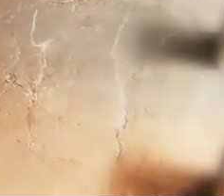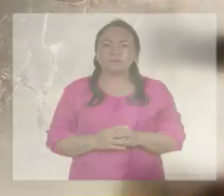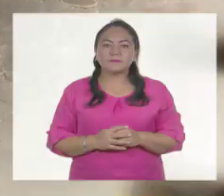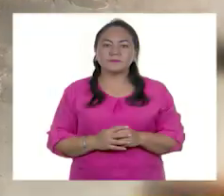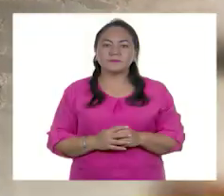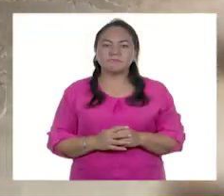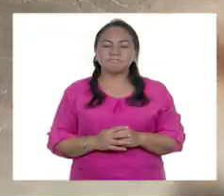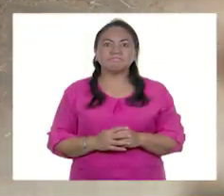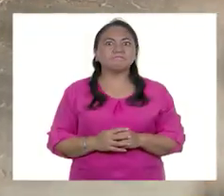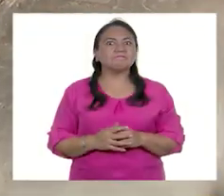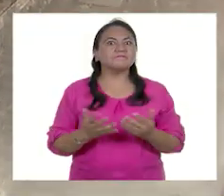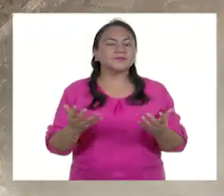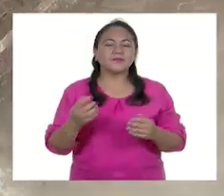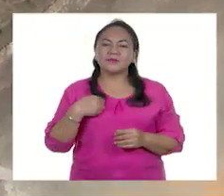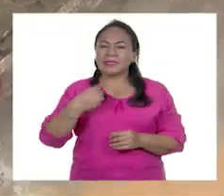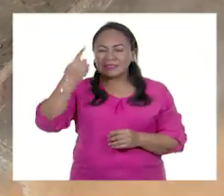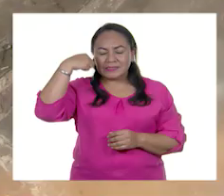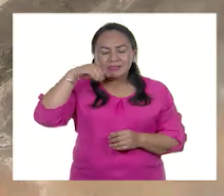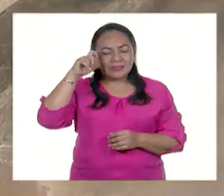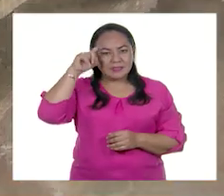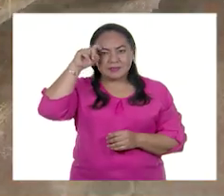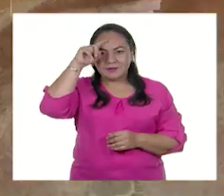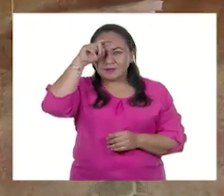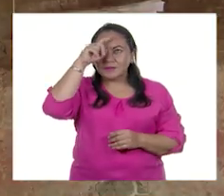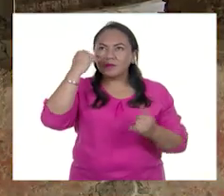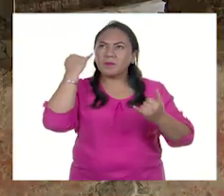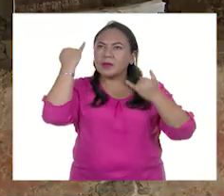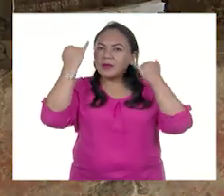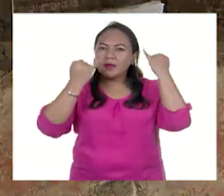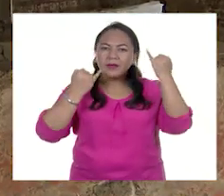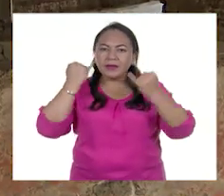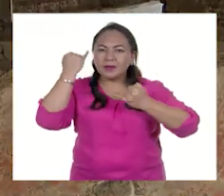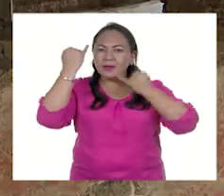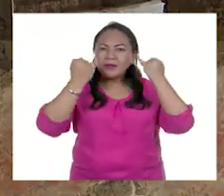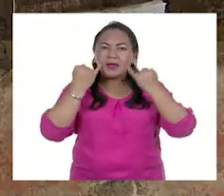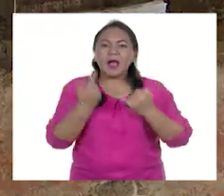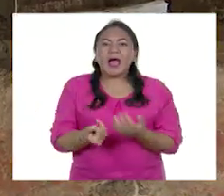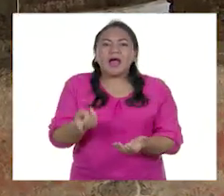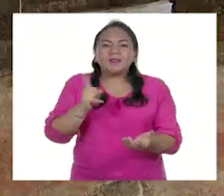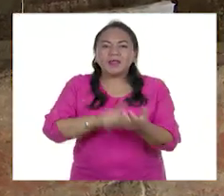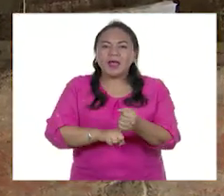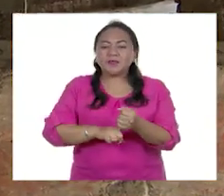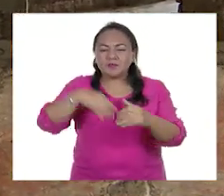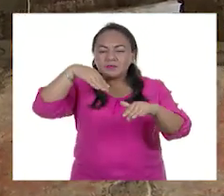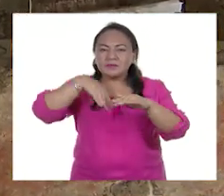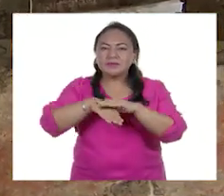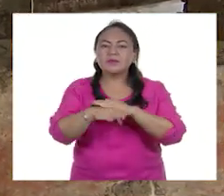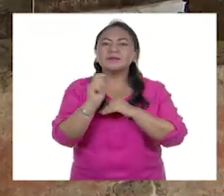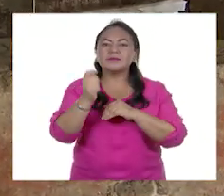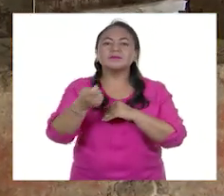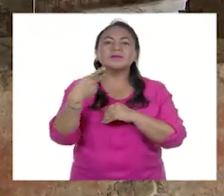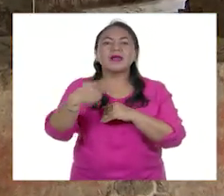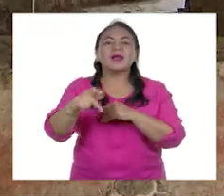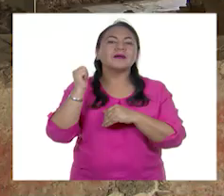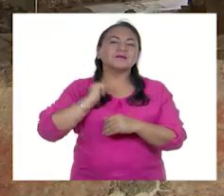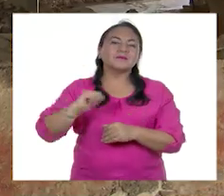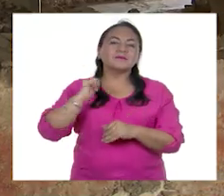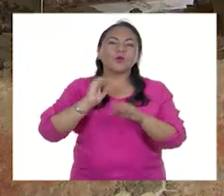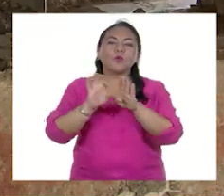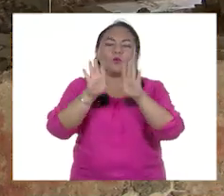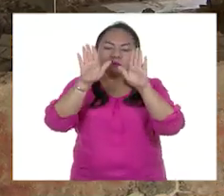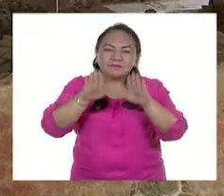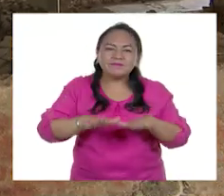Pues nos costaría mucho trabajo imaginarnos el interior de estos centros ceremoniales, Carlos. Sin embargo,